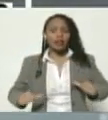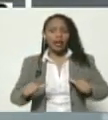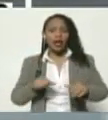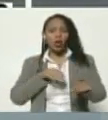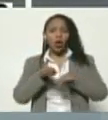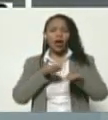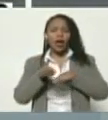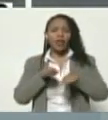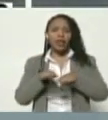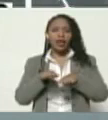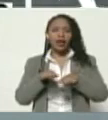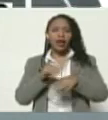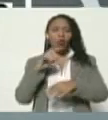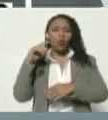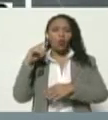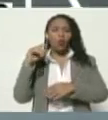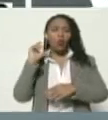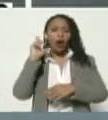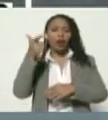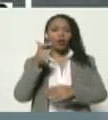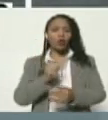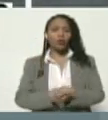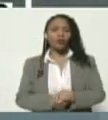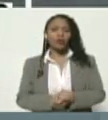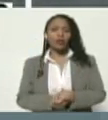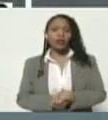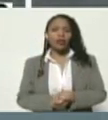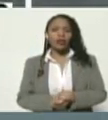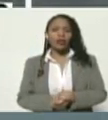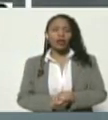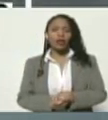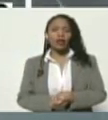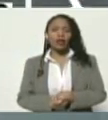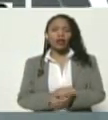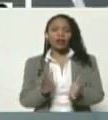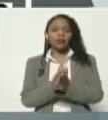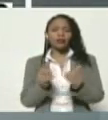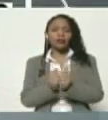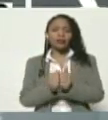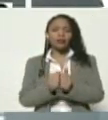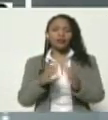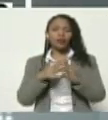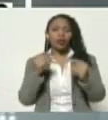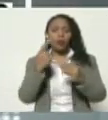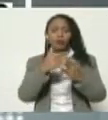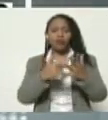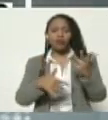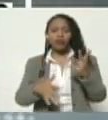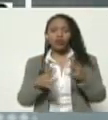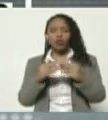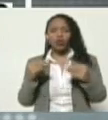Cojedes, en el Guárico, en Amazonas, en Delta Macuro, en Sucre, en